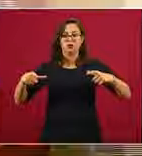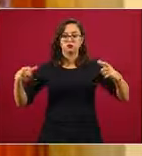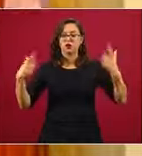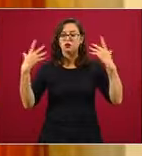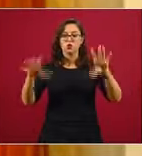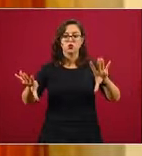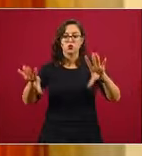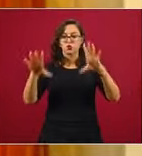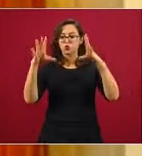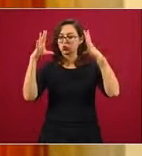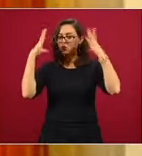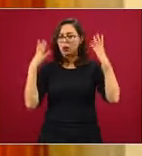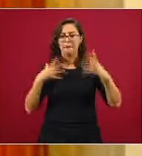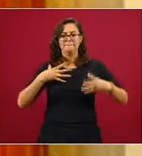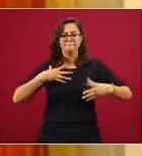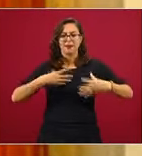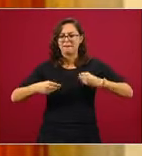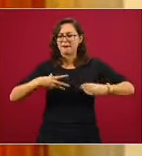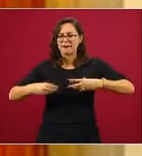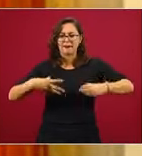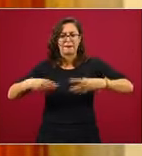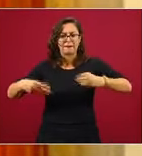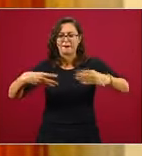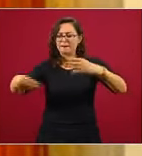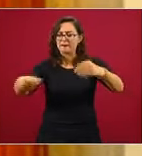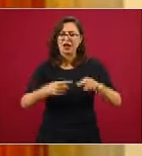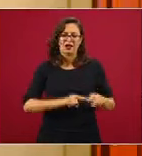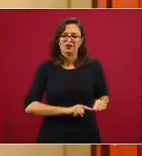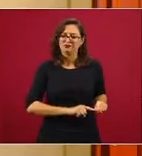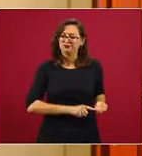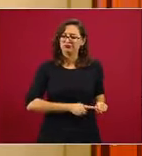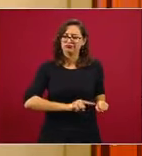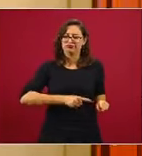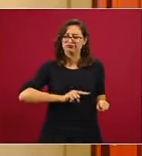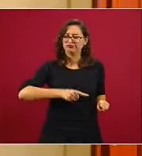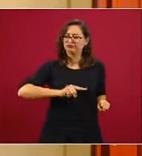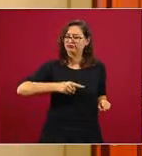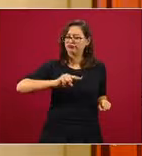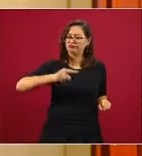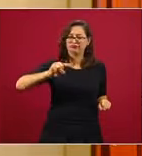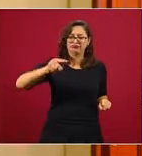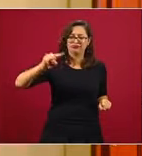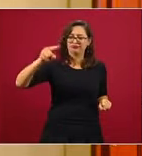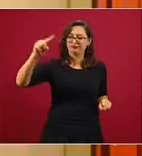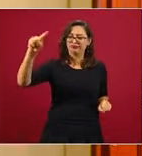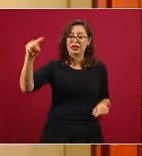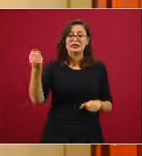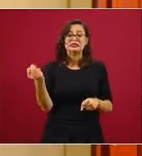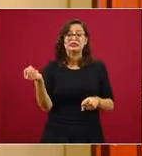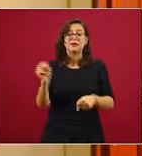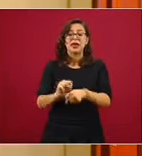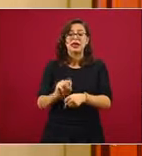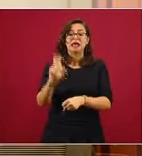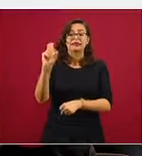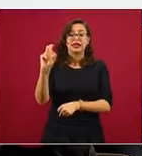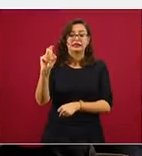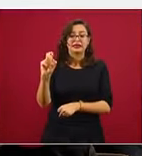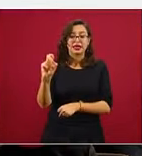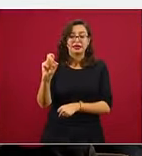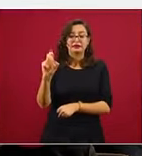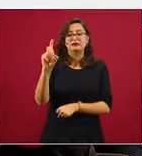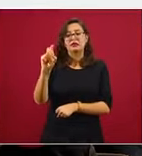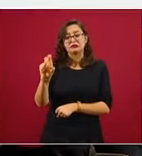mantiene un crecimiento y un ascenso permanente que llega hasta la semana 30. En la semana 31 tiene